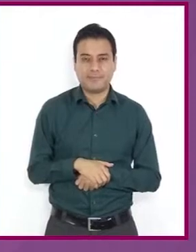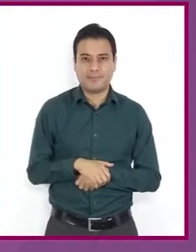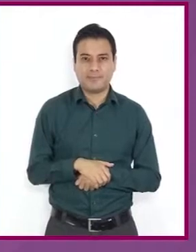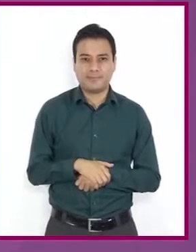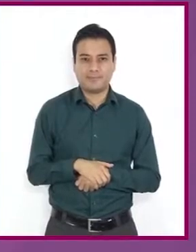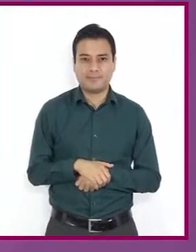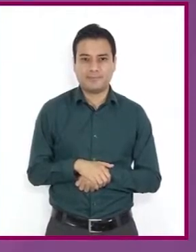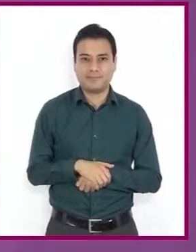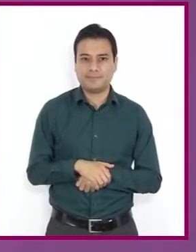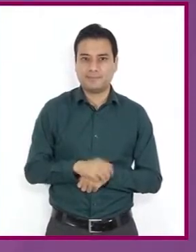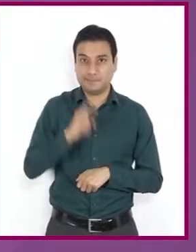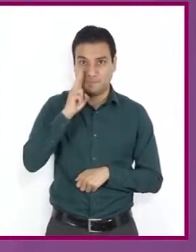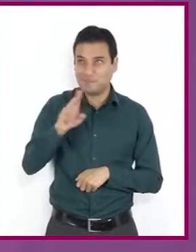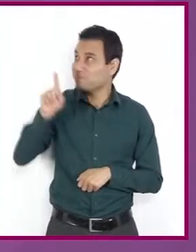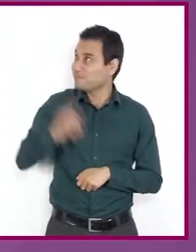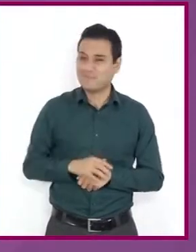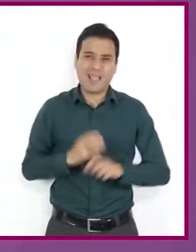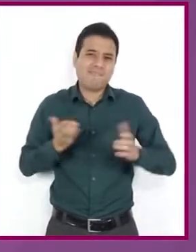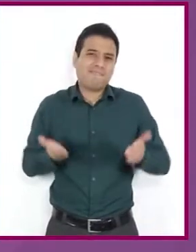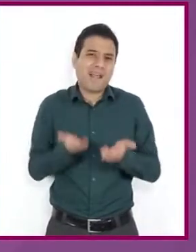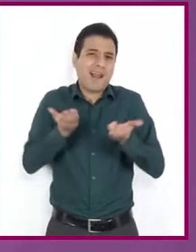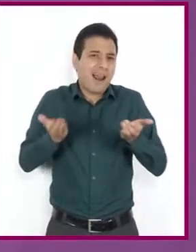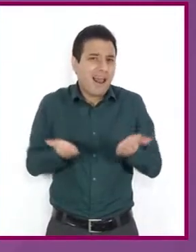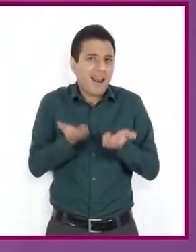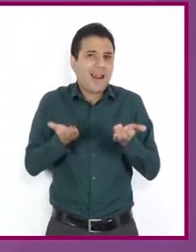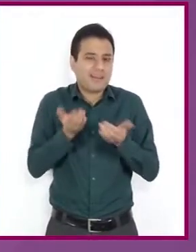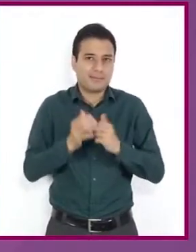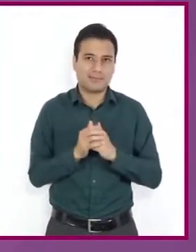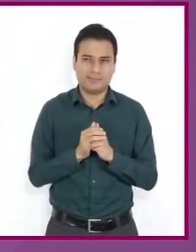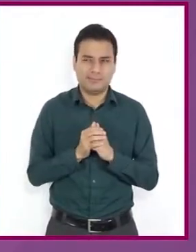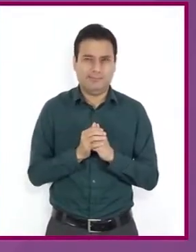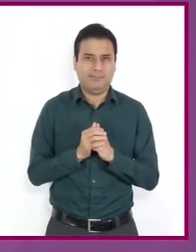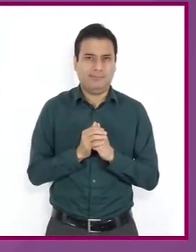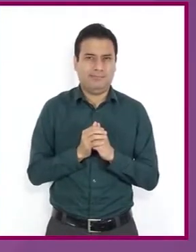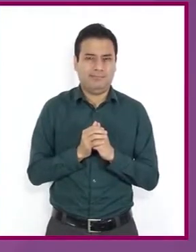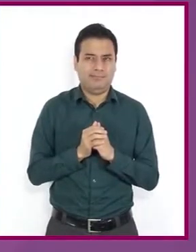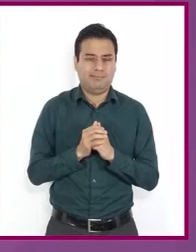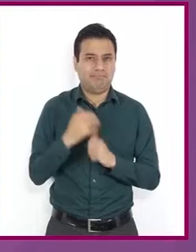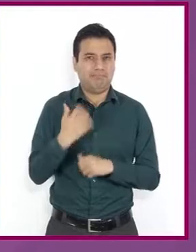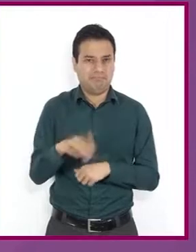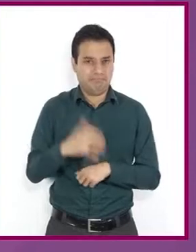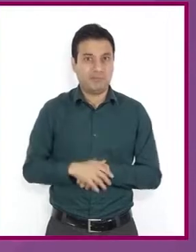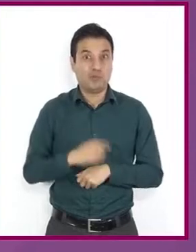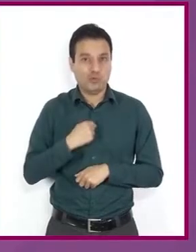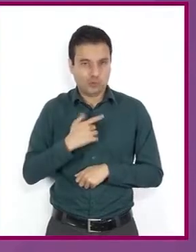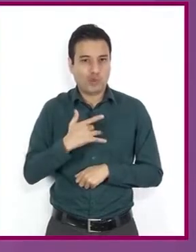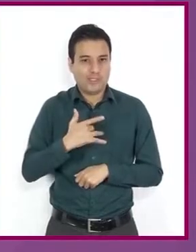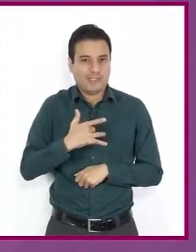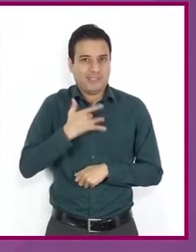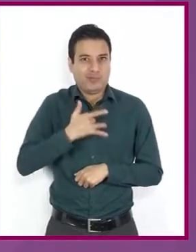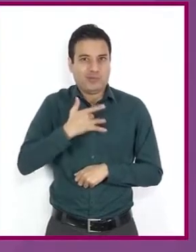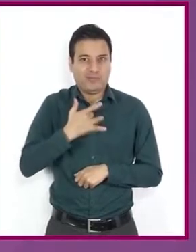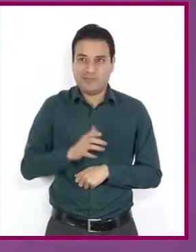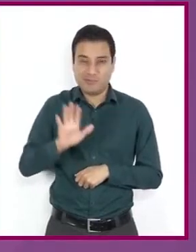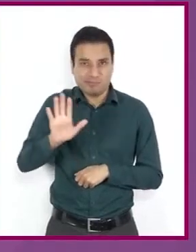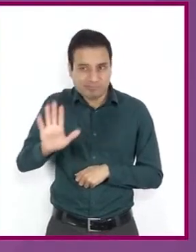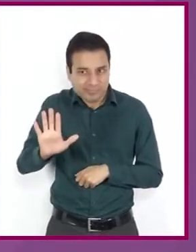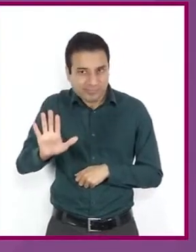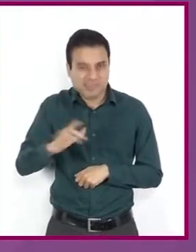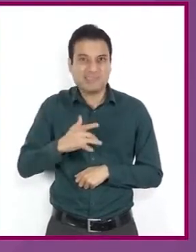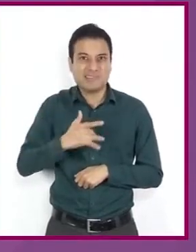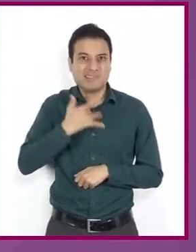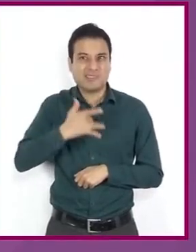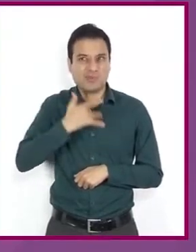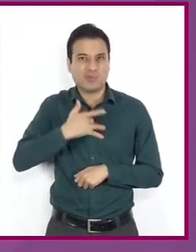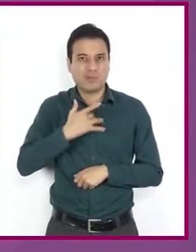¿Y qué tal aquellos chicos bailando y disfrutando de la música? Siento vibraciones junto a la bocina. ¿A